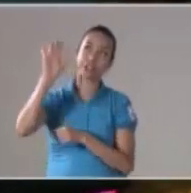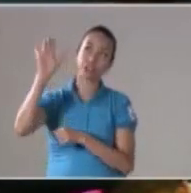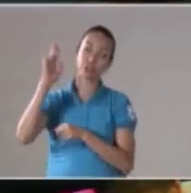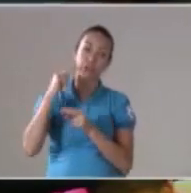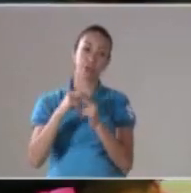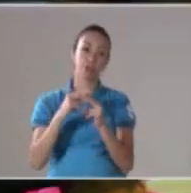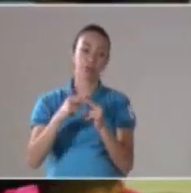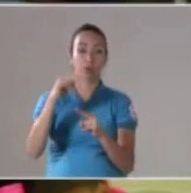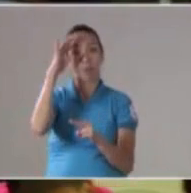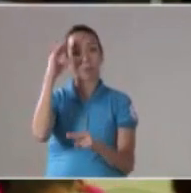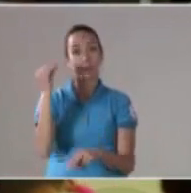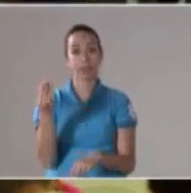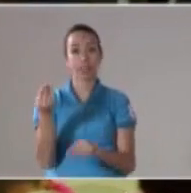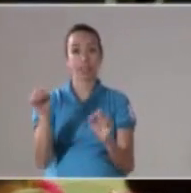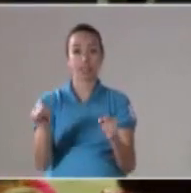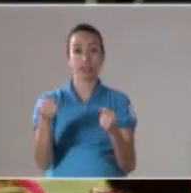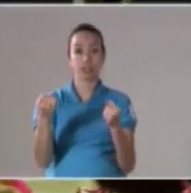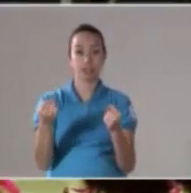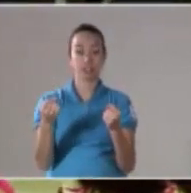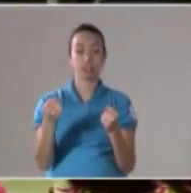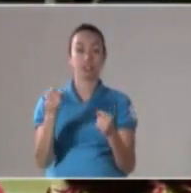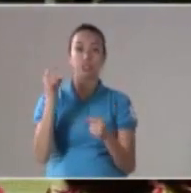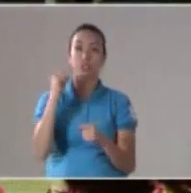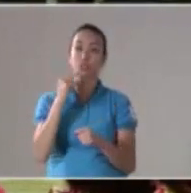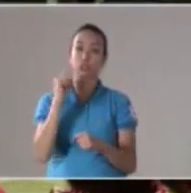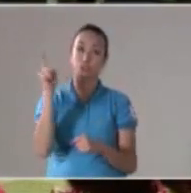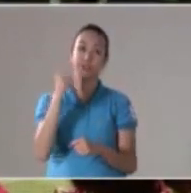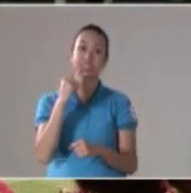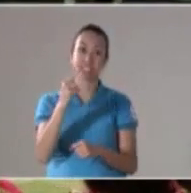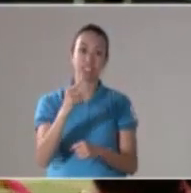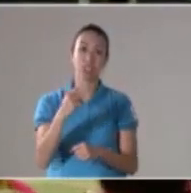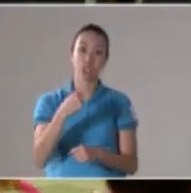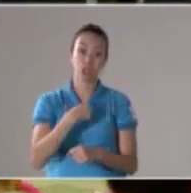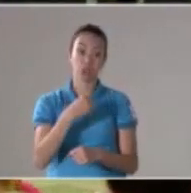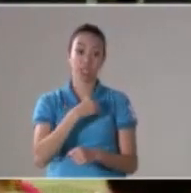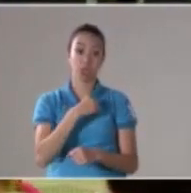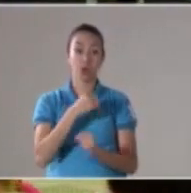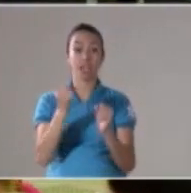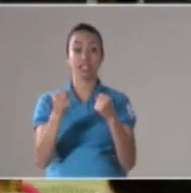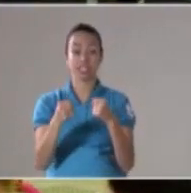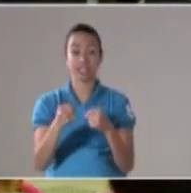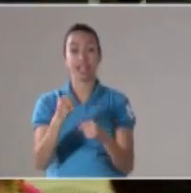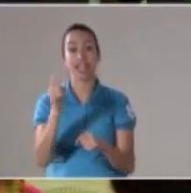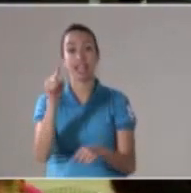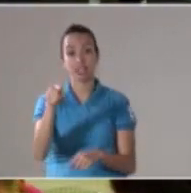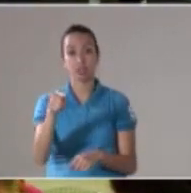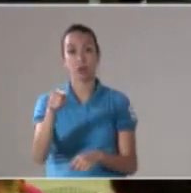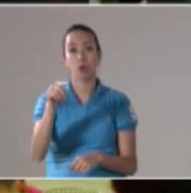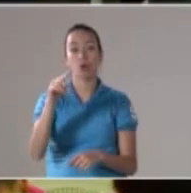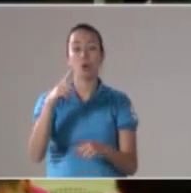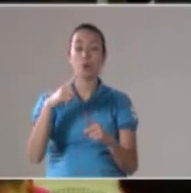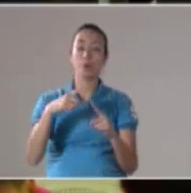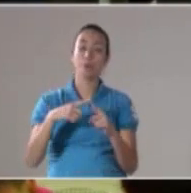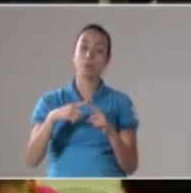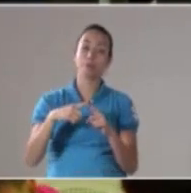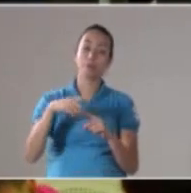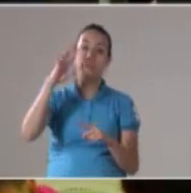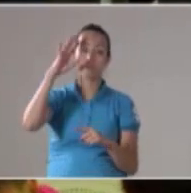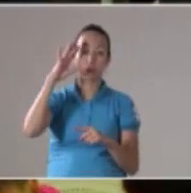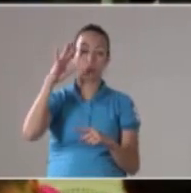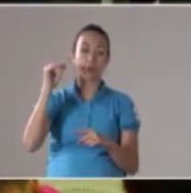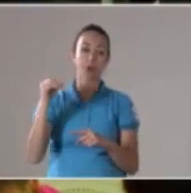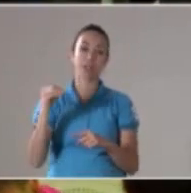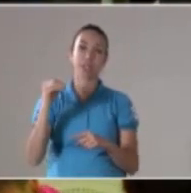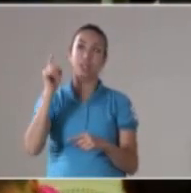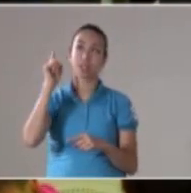Porque entonces tú le vas a decir: yo quiero hacer esto para proteger tu testimonio. Aunque Dios, por favor, óigame como ellos circuncidados, porque Dios no necesita